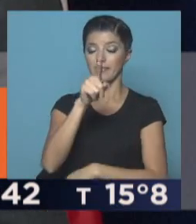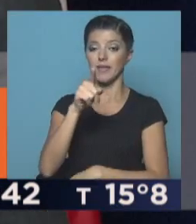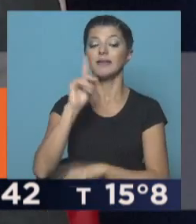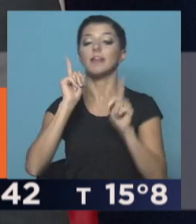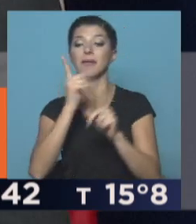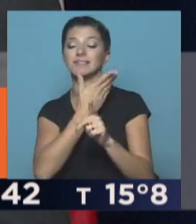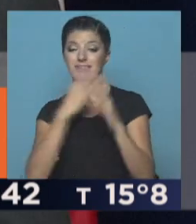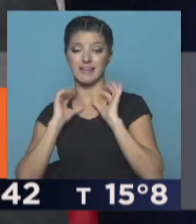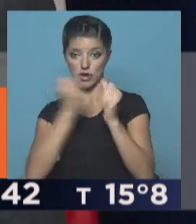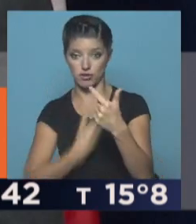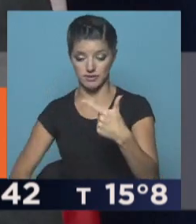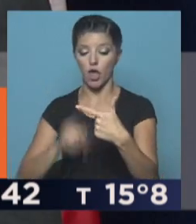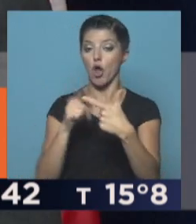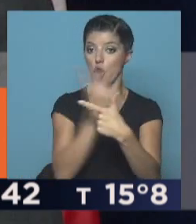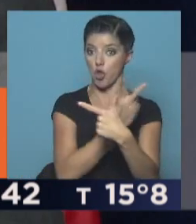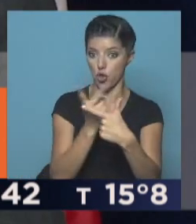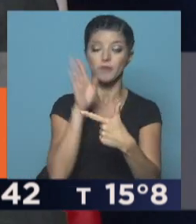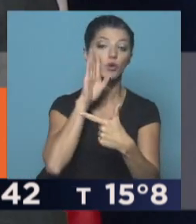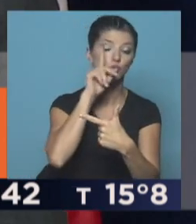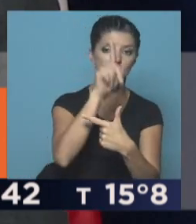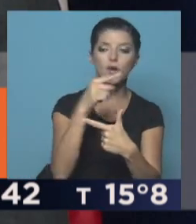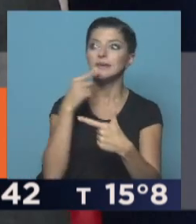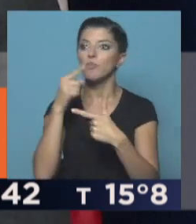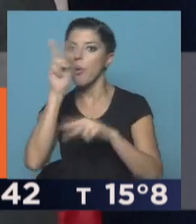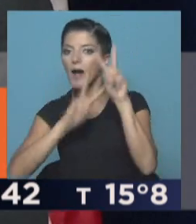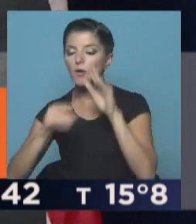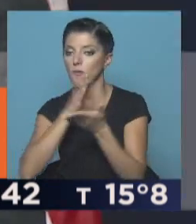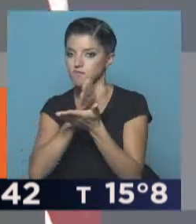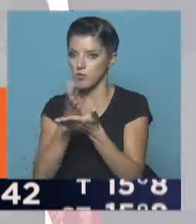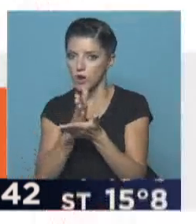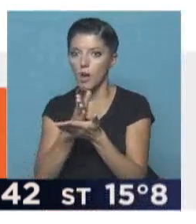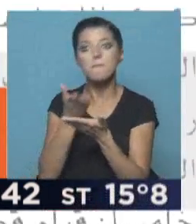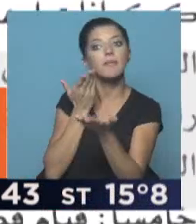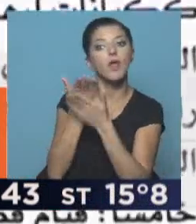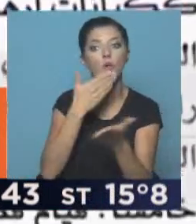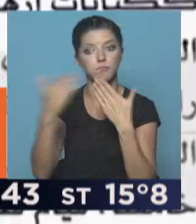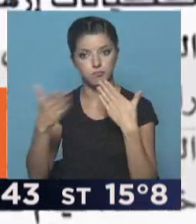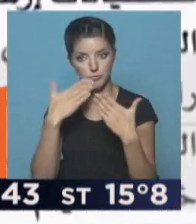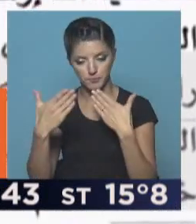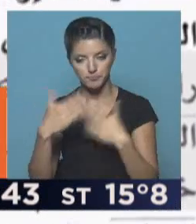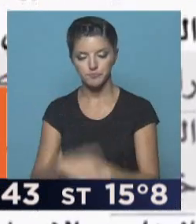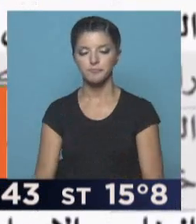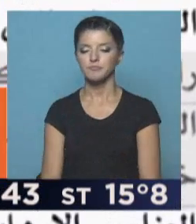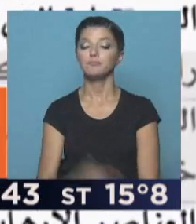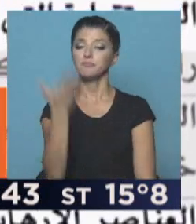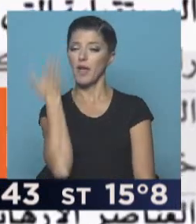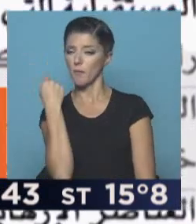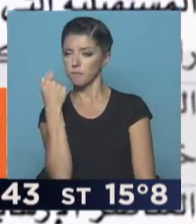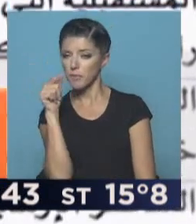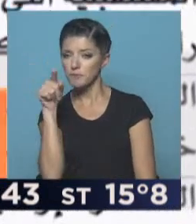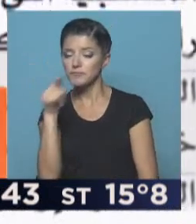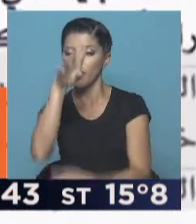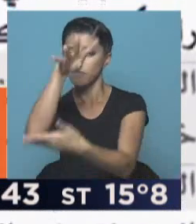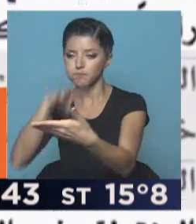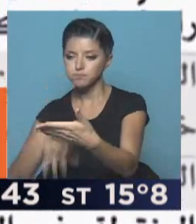Rex Tillerson han tratado de exhibir cierta neutralidad, instando al diálogo. Recientemente se filtró el catálogo